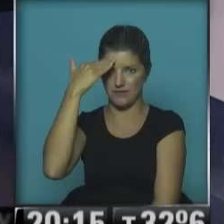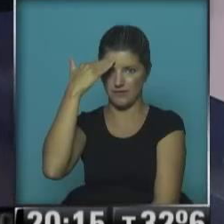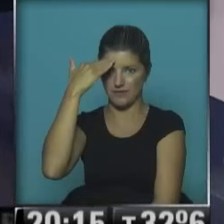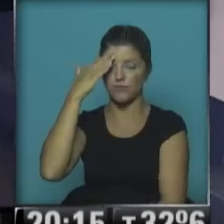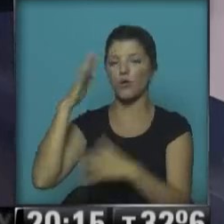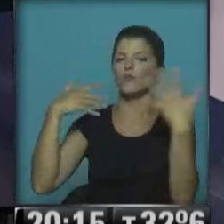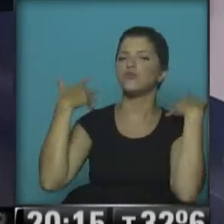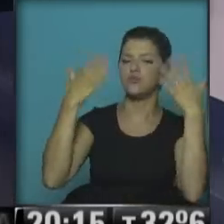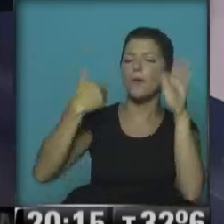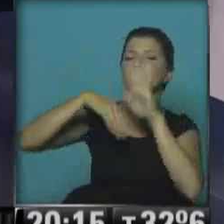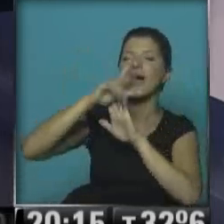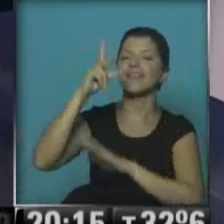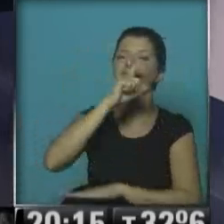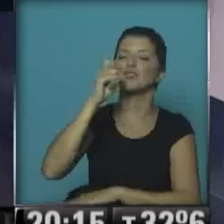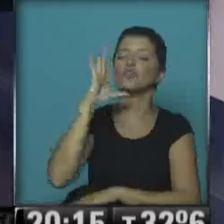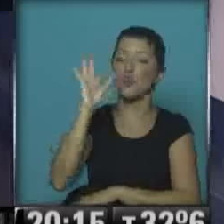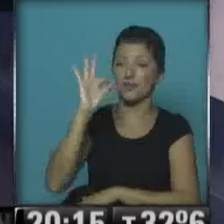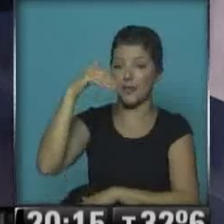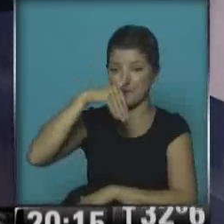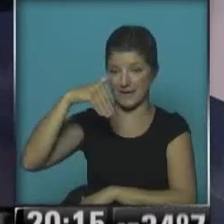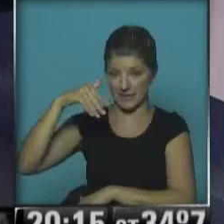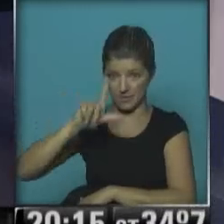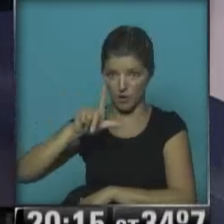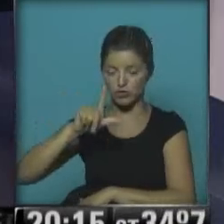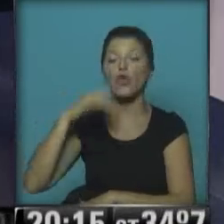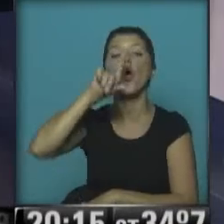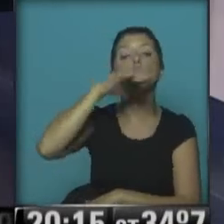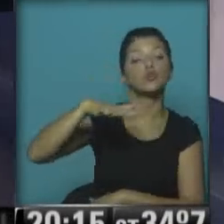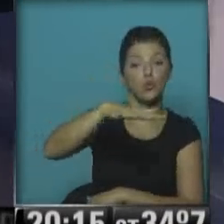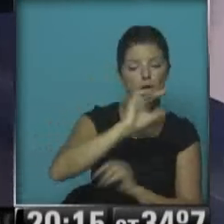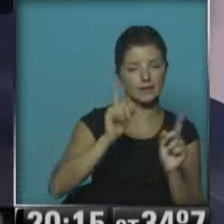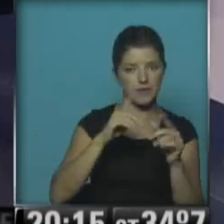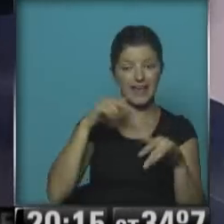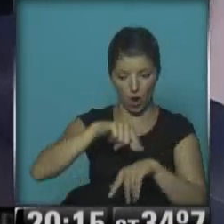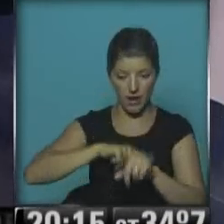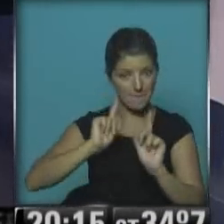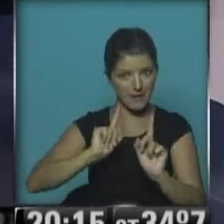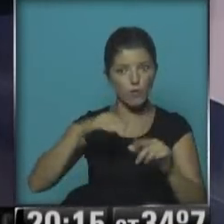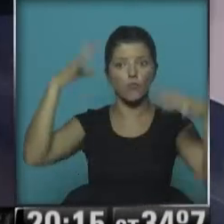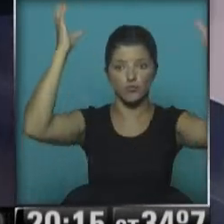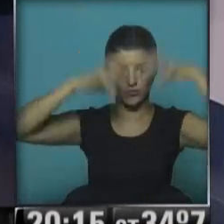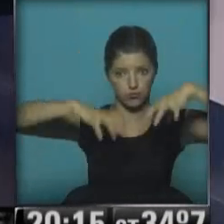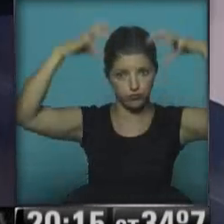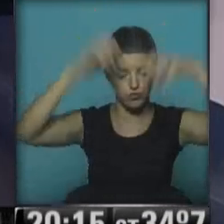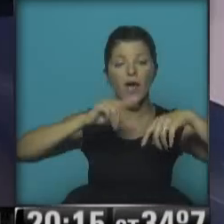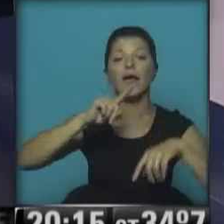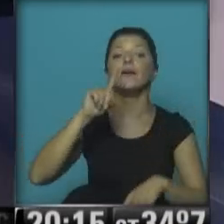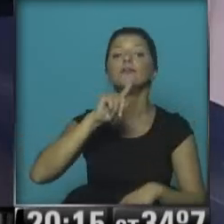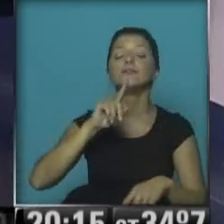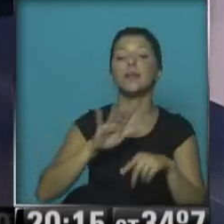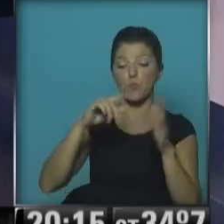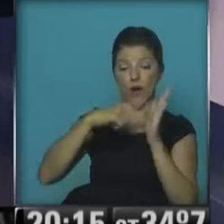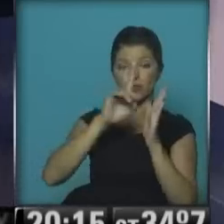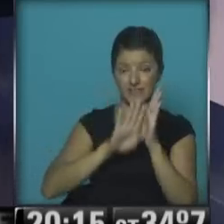superiores a los 150 milímetros. Otra zona de inestabilidad que en estos momentos se están registrando tormentas muy fuertes es todo el noroeste de la provincia de